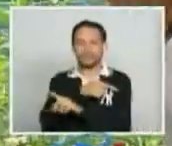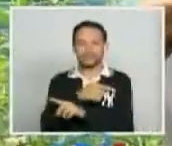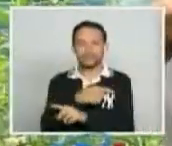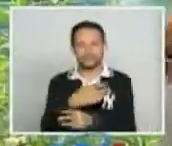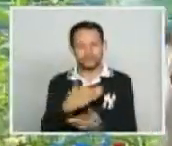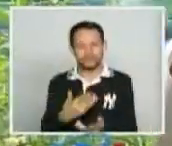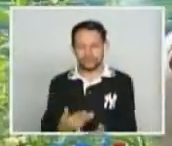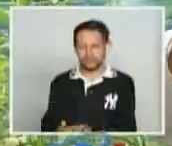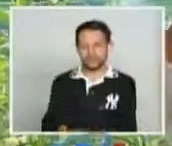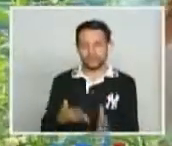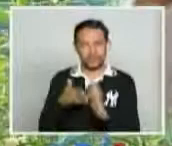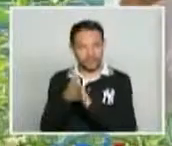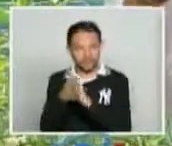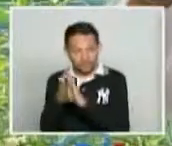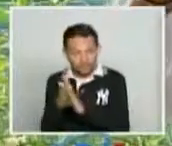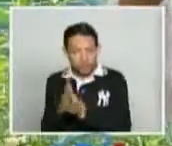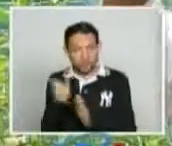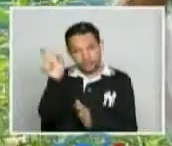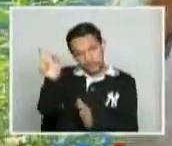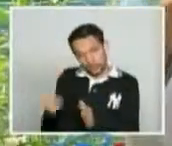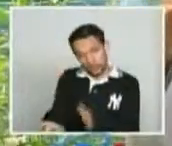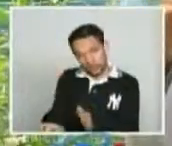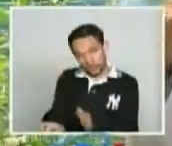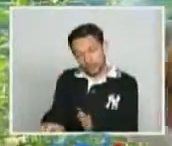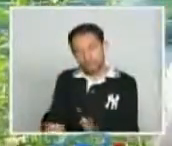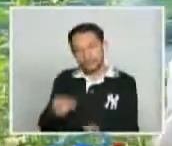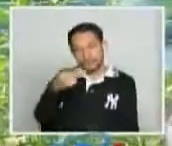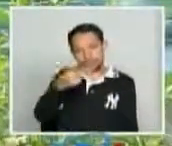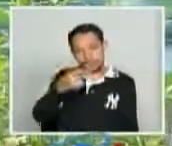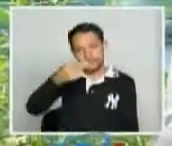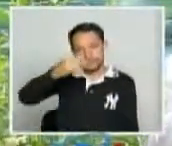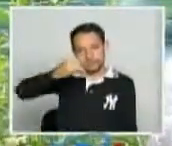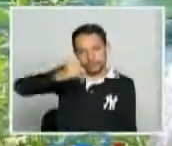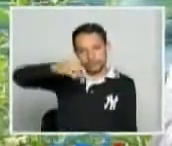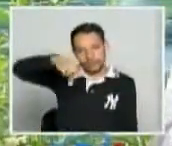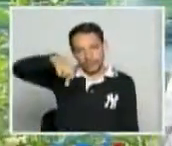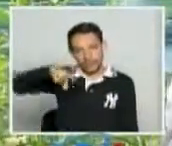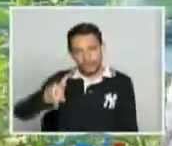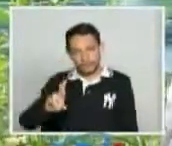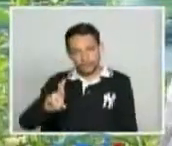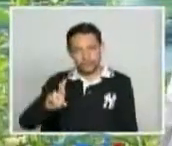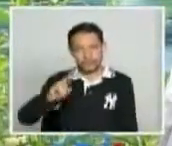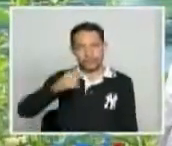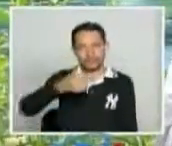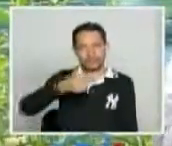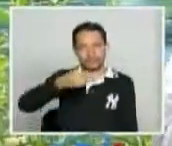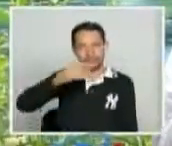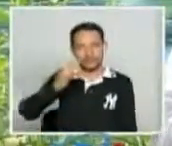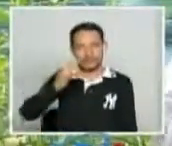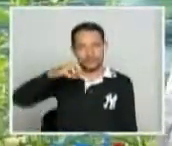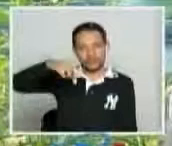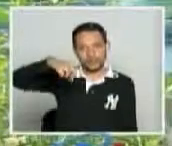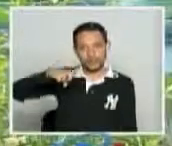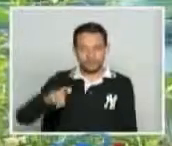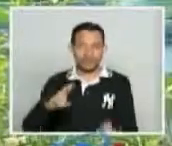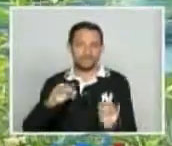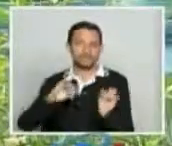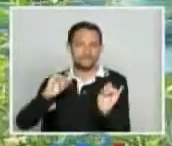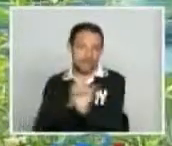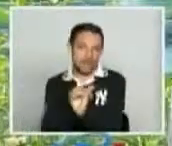Obviamente todo lo que acabo de decir está en una escala, unos más que otros, dependiendo cómo está funcionando esta